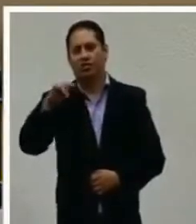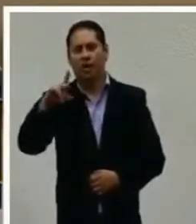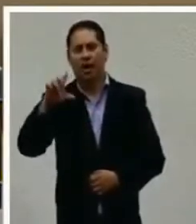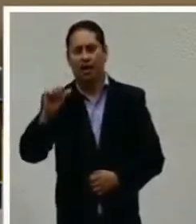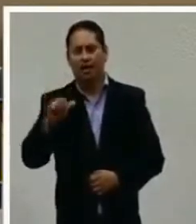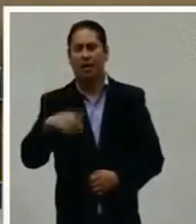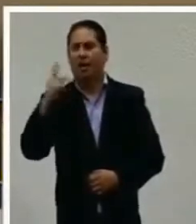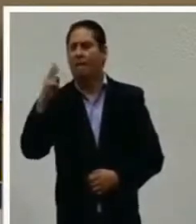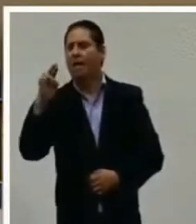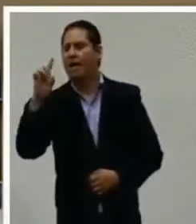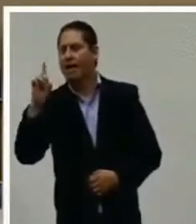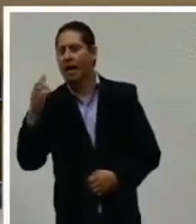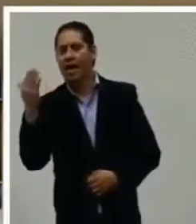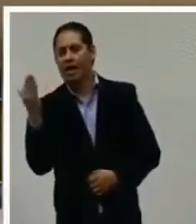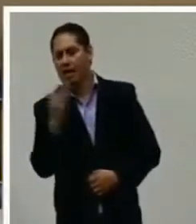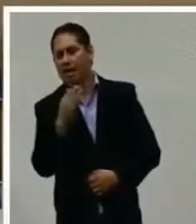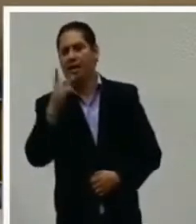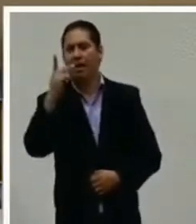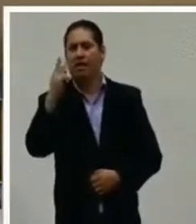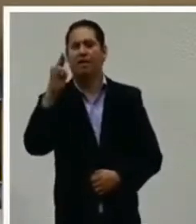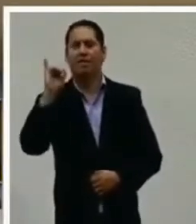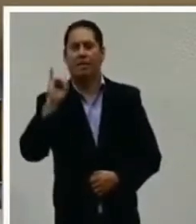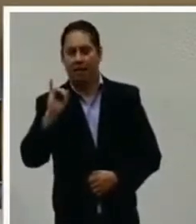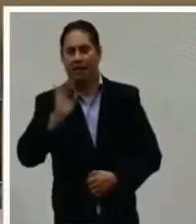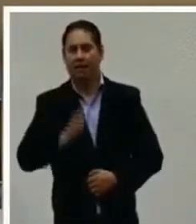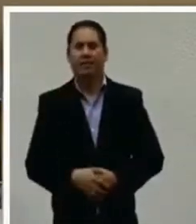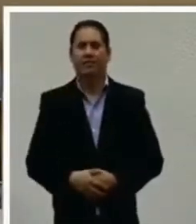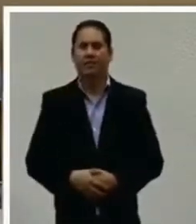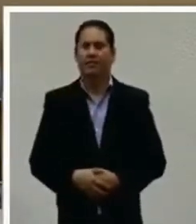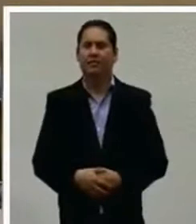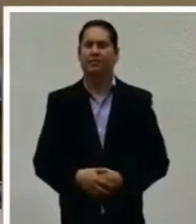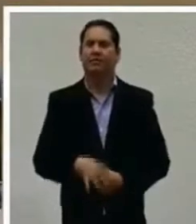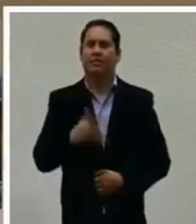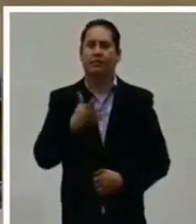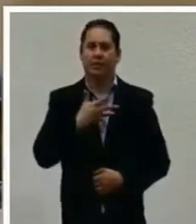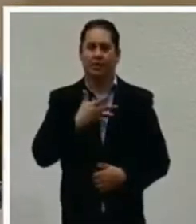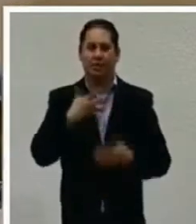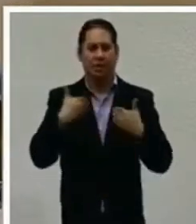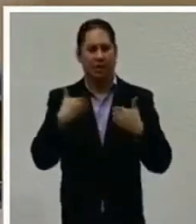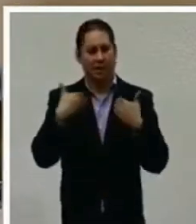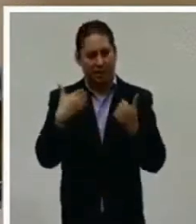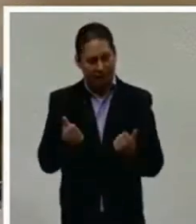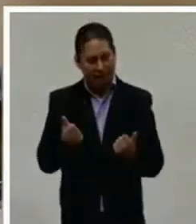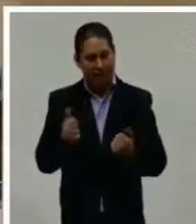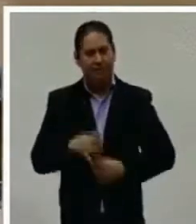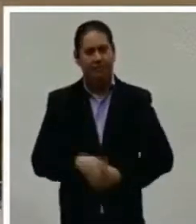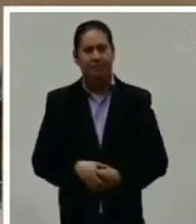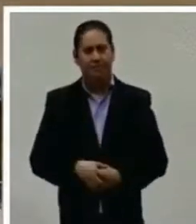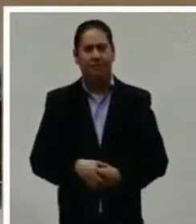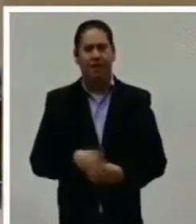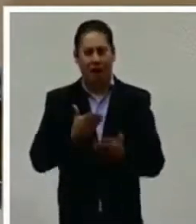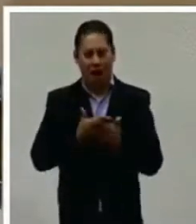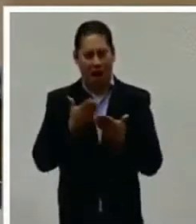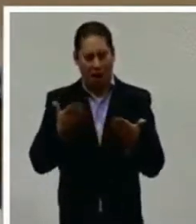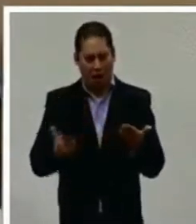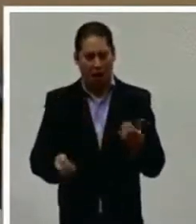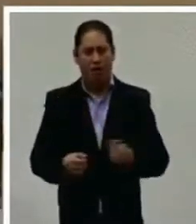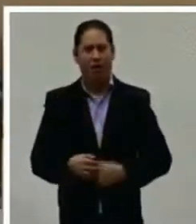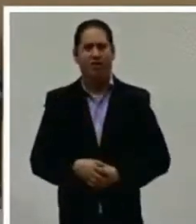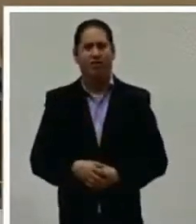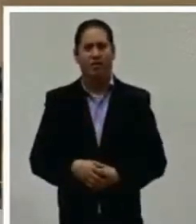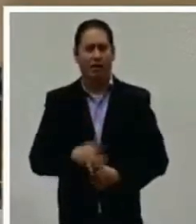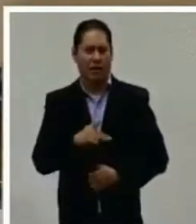del PRD y del PRI, que pues tenemos que entender los tiempos que estamos viviendo, tenemos que